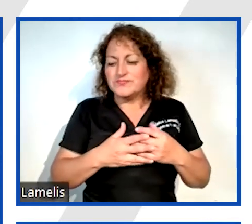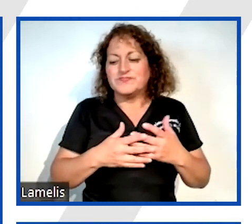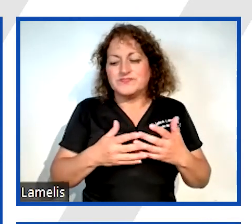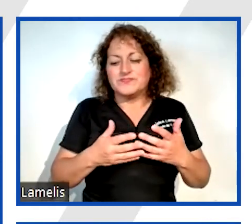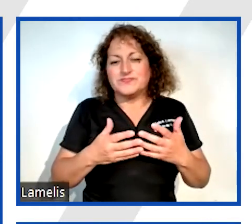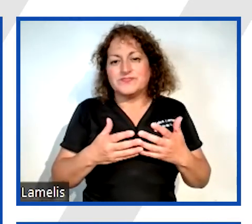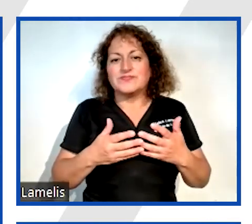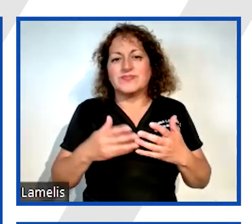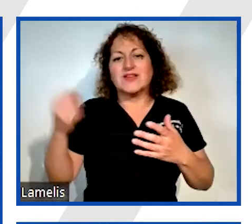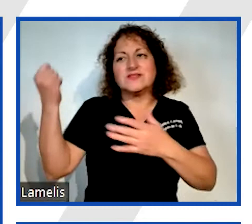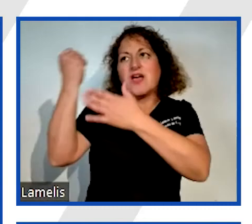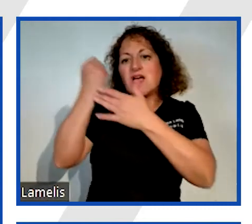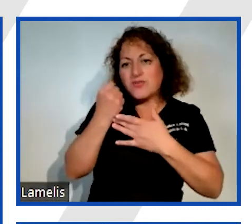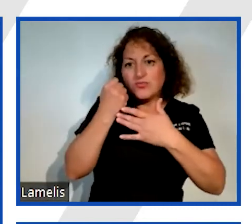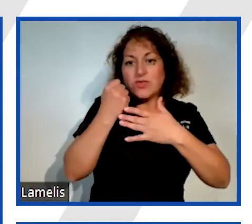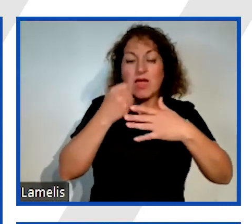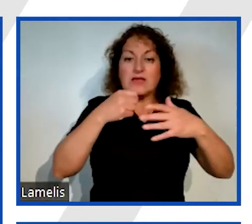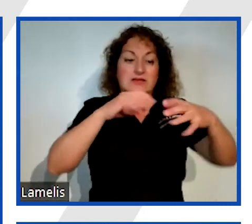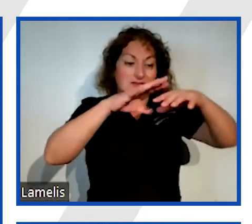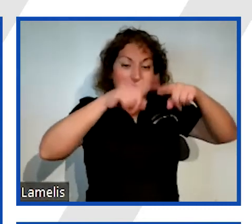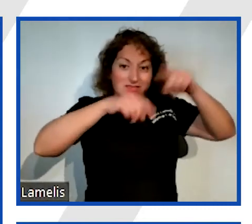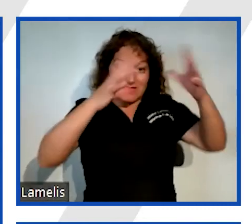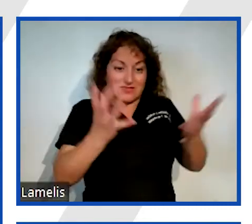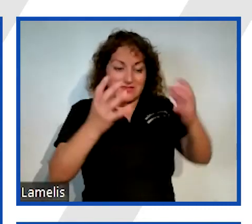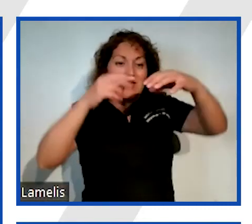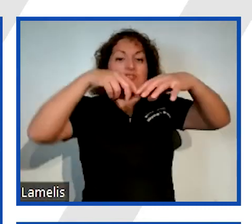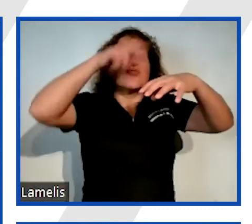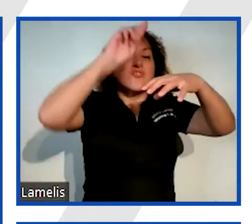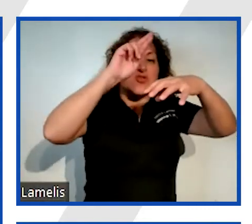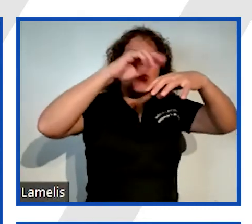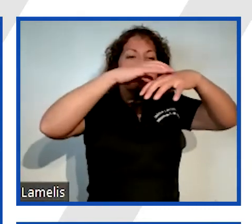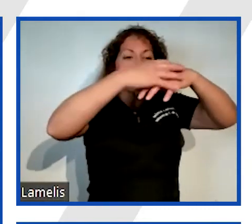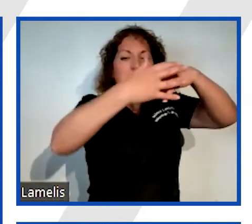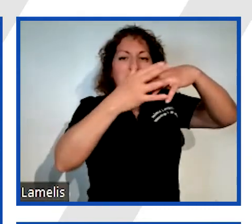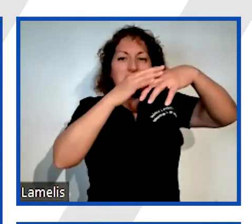norte del sur con las auroras boreales las auroras australes verdad entonces